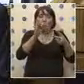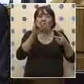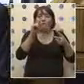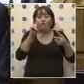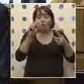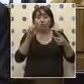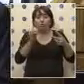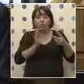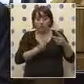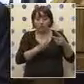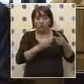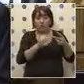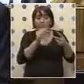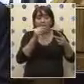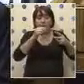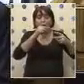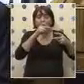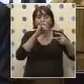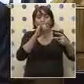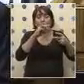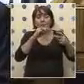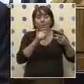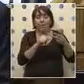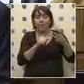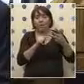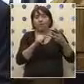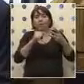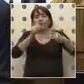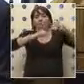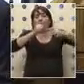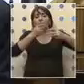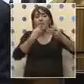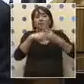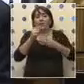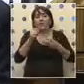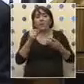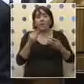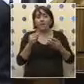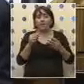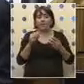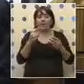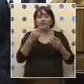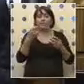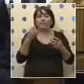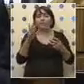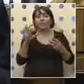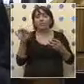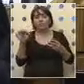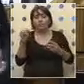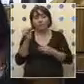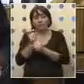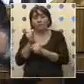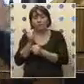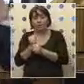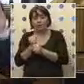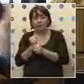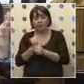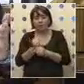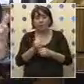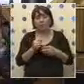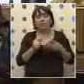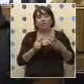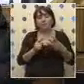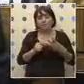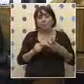Tercero, que ampliemos el 14-TER a empresas con venta hasta 100.000 UF o menos de 250 trabajadores. Hemos dicho que la OCDE es mejor, bueno,